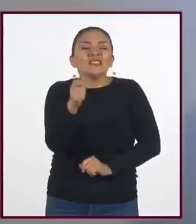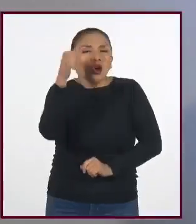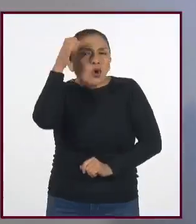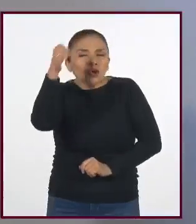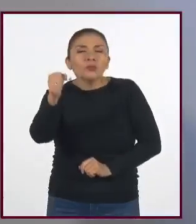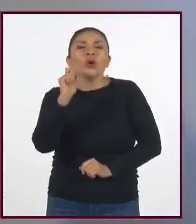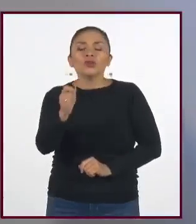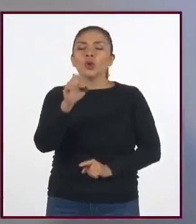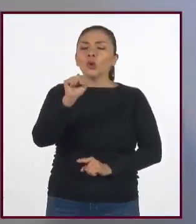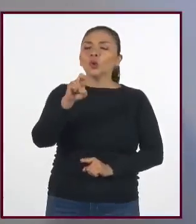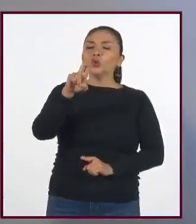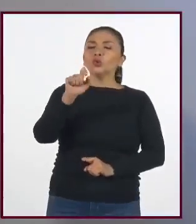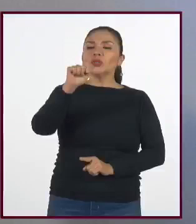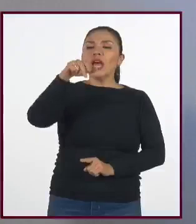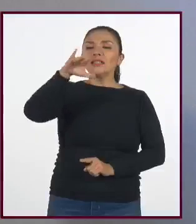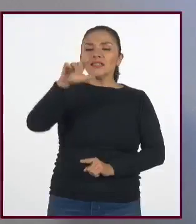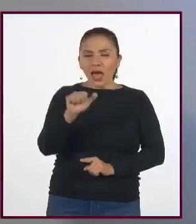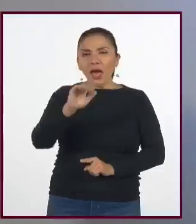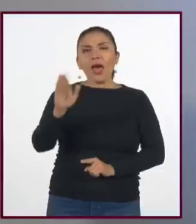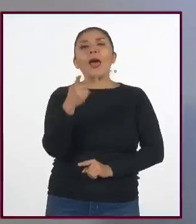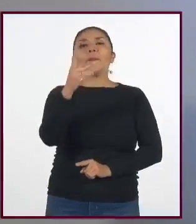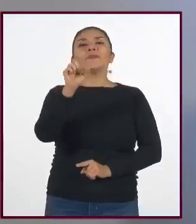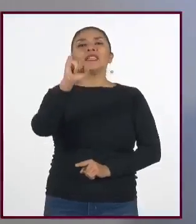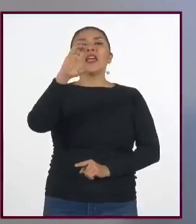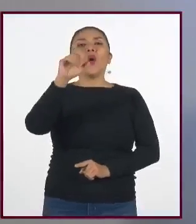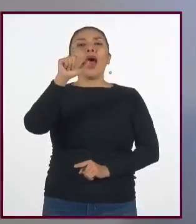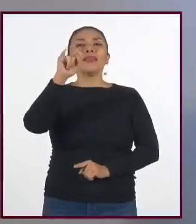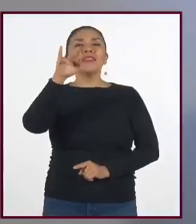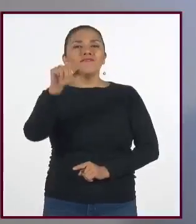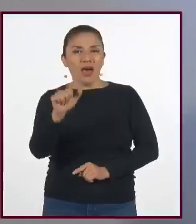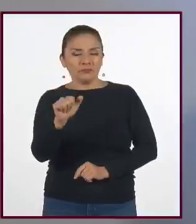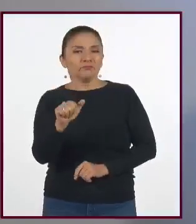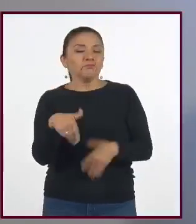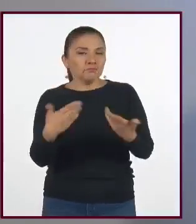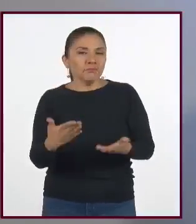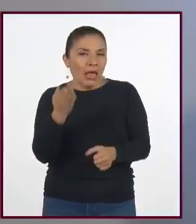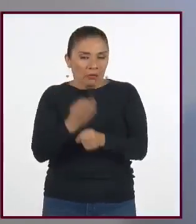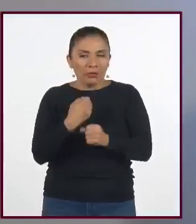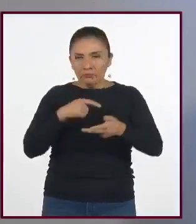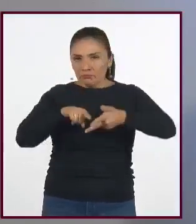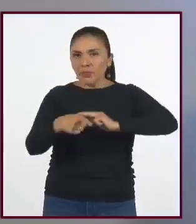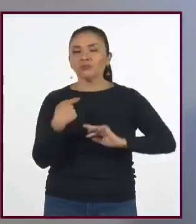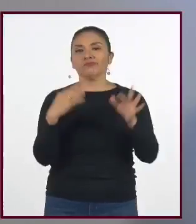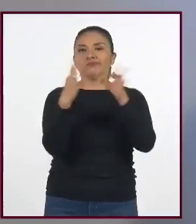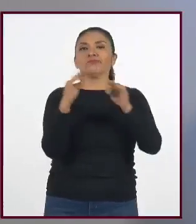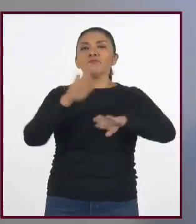sustancia psicoactiva? Me parece muy bien. También, pues, comenzar con